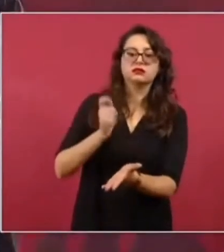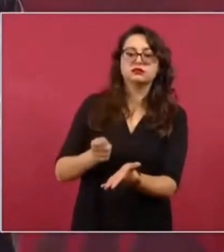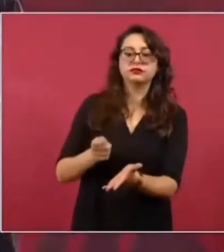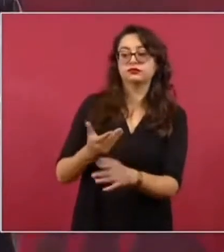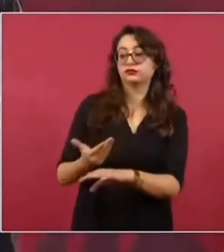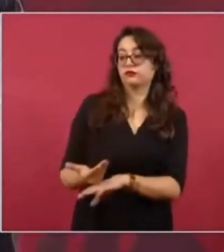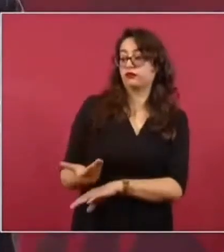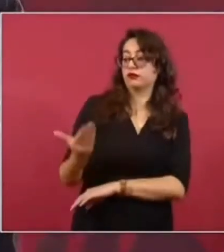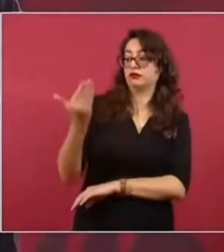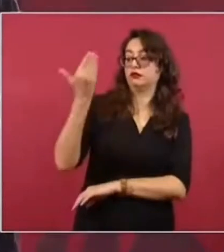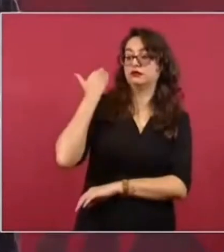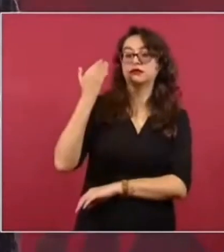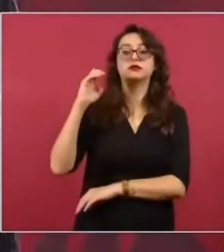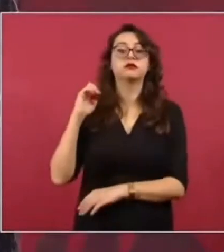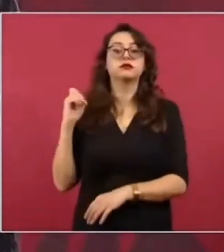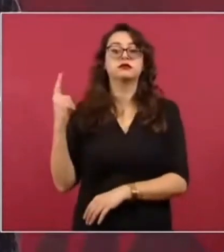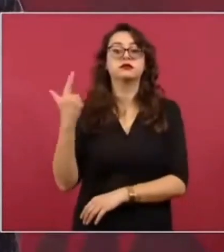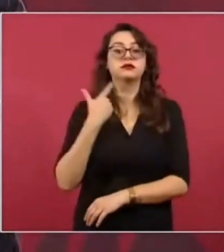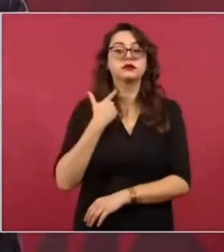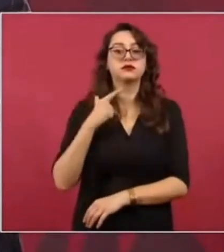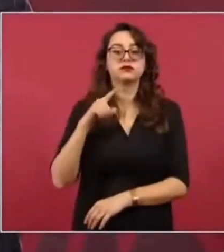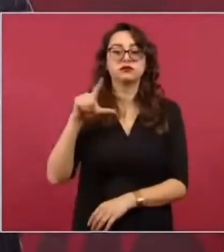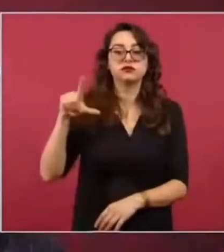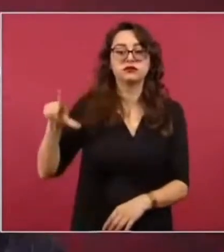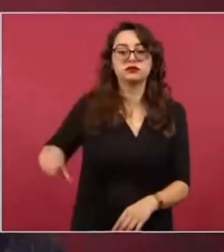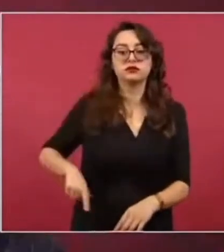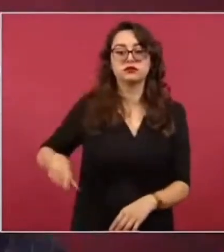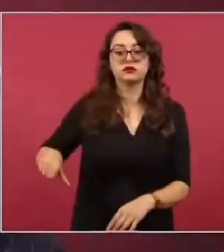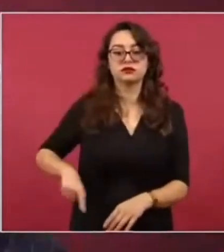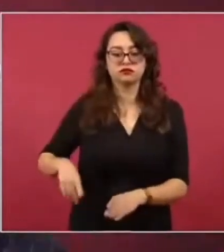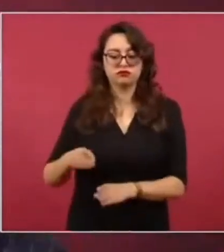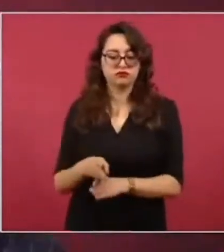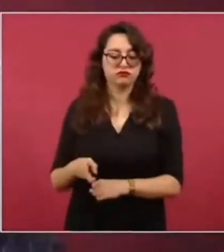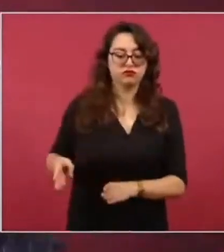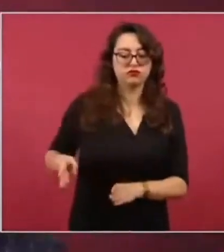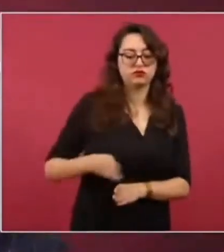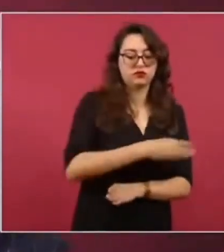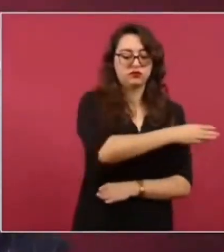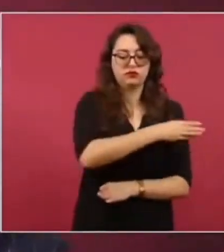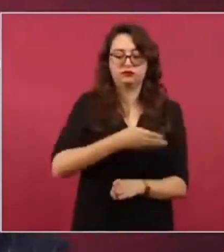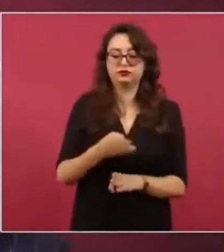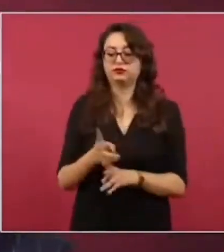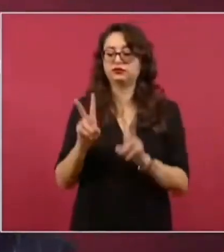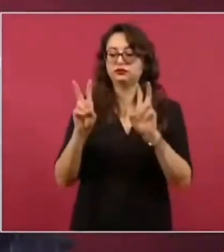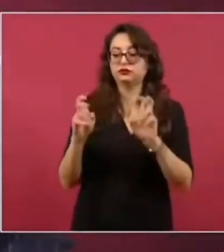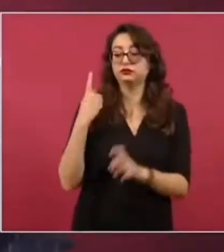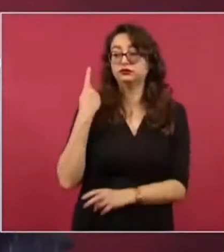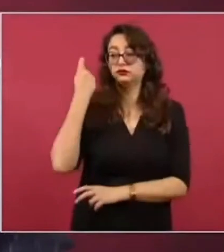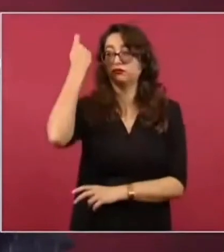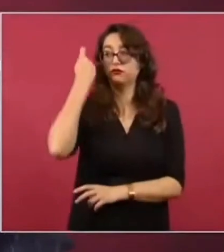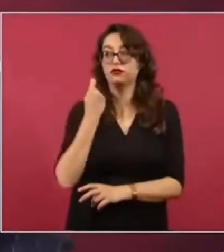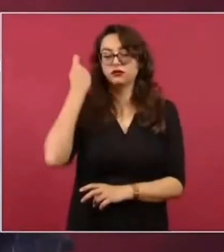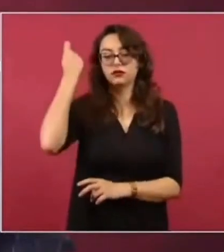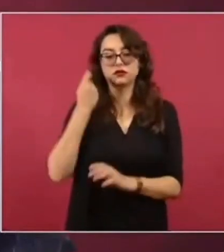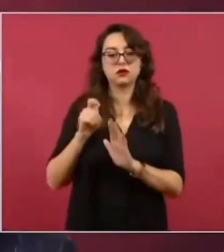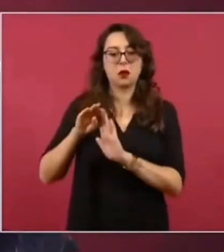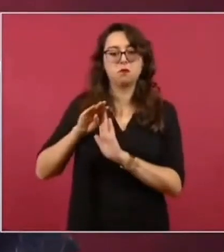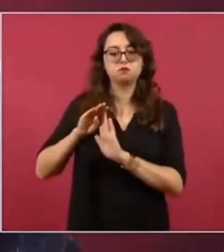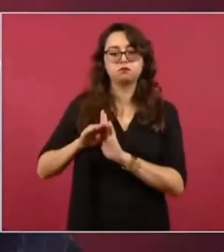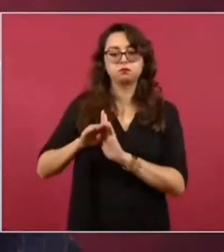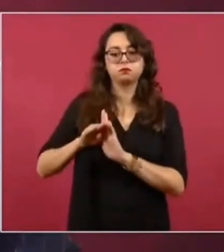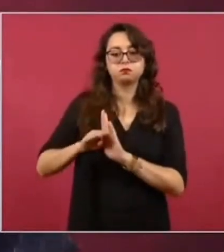que se impuso durante el periodo neoliberal en materia de